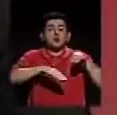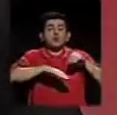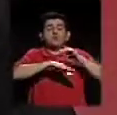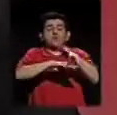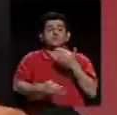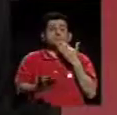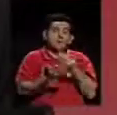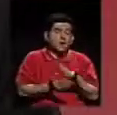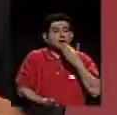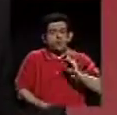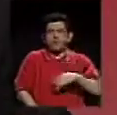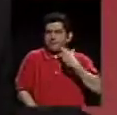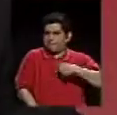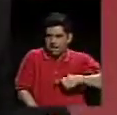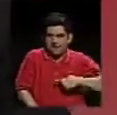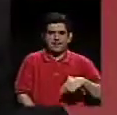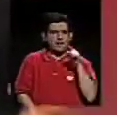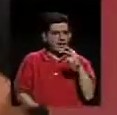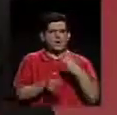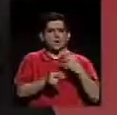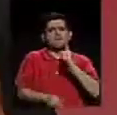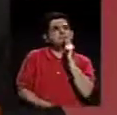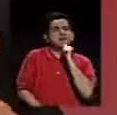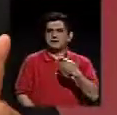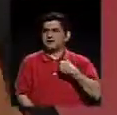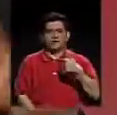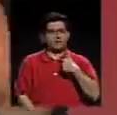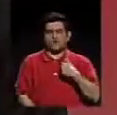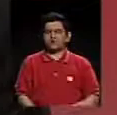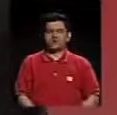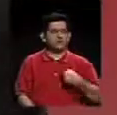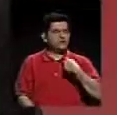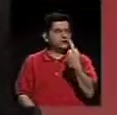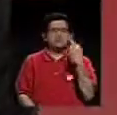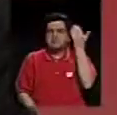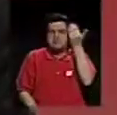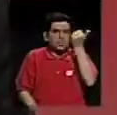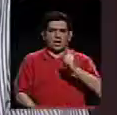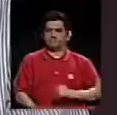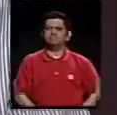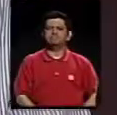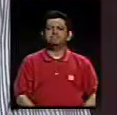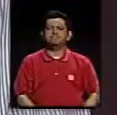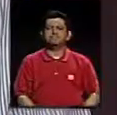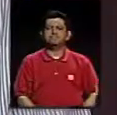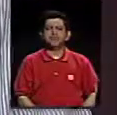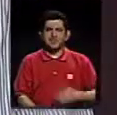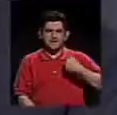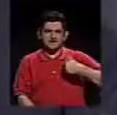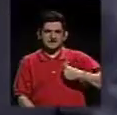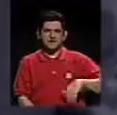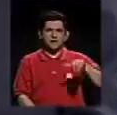con buena o mala intención, es a quién designo, porque no tengo que justificar por qué lo designo. Don Alfredo, ¿qué